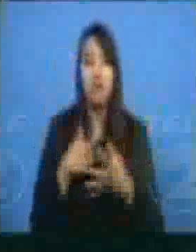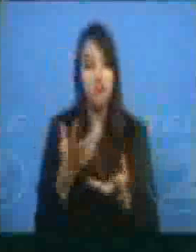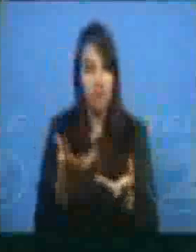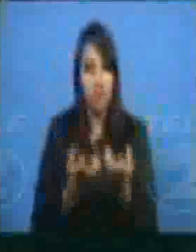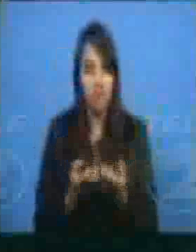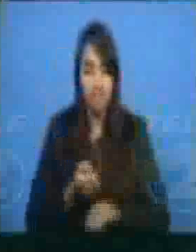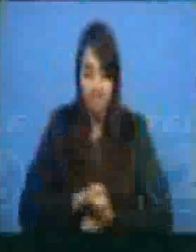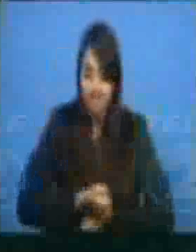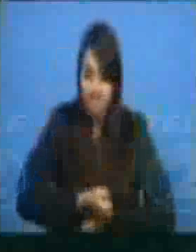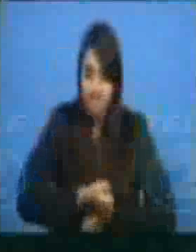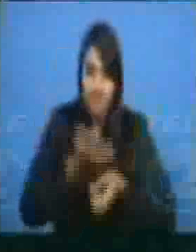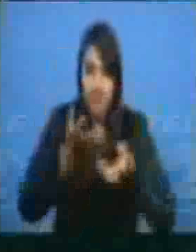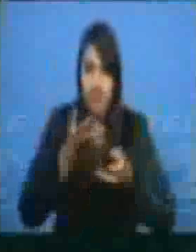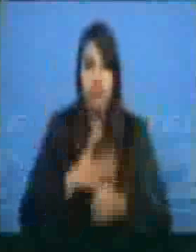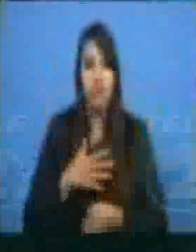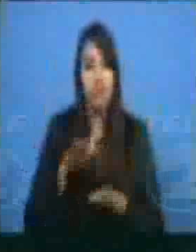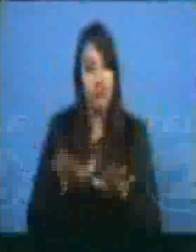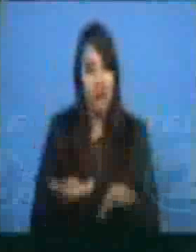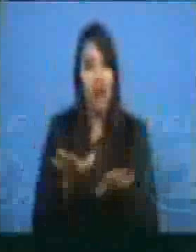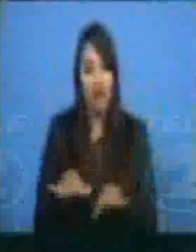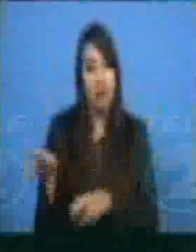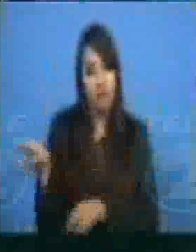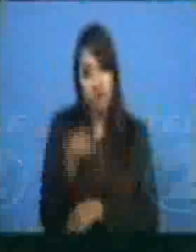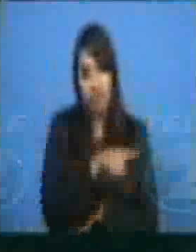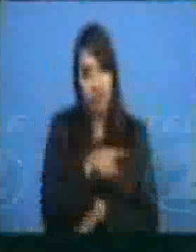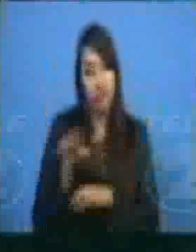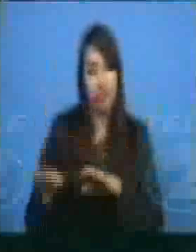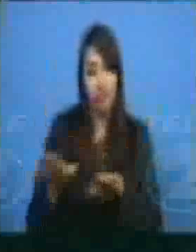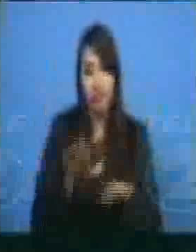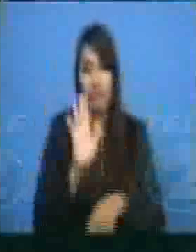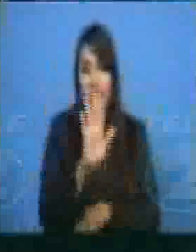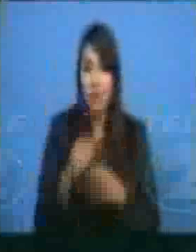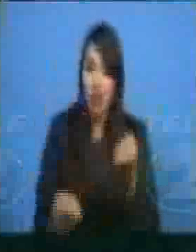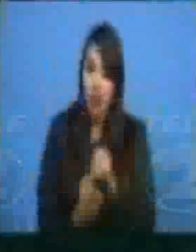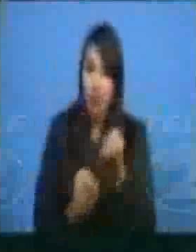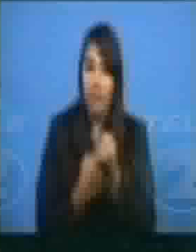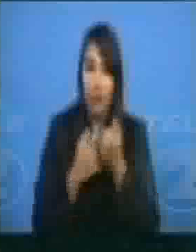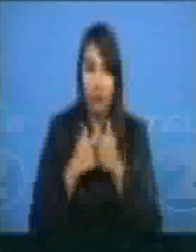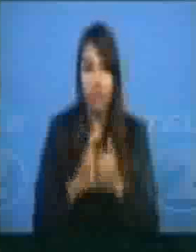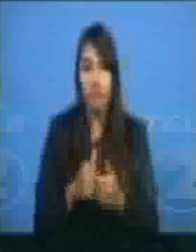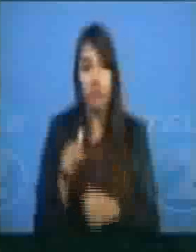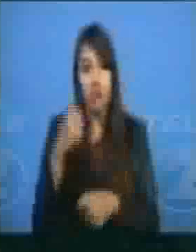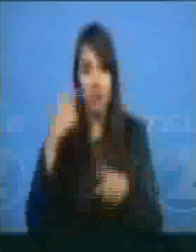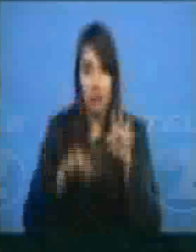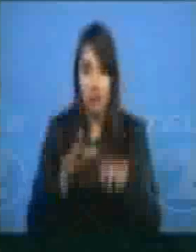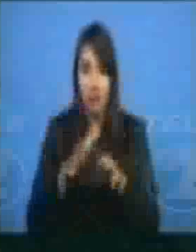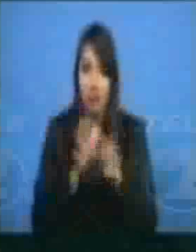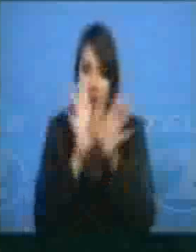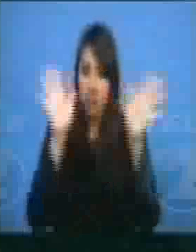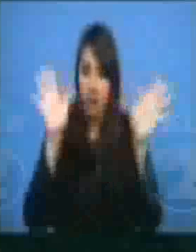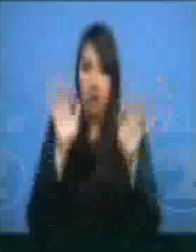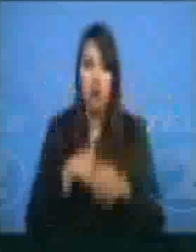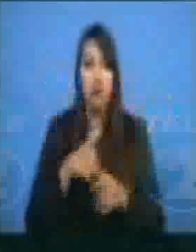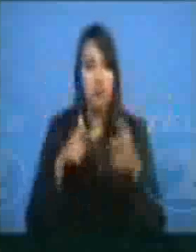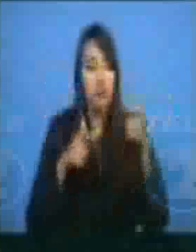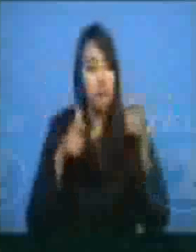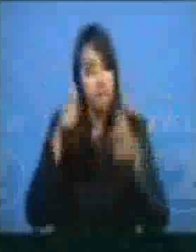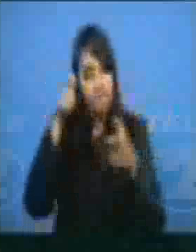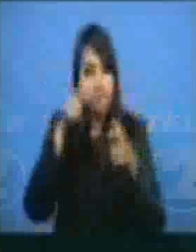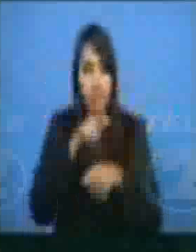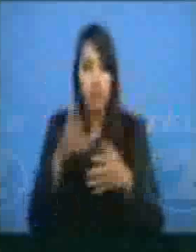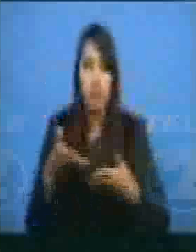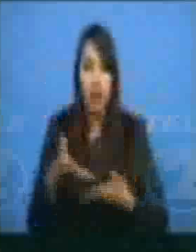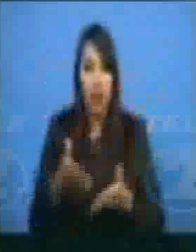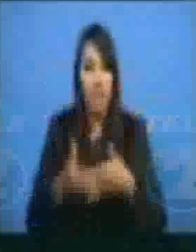Deseo expresar mis agradecimientos por el apoyo y acompañamiento que el secretario general de las Naciones